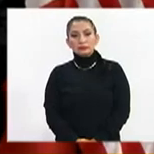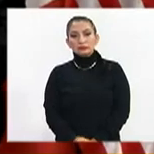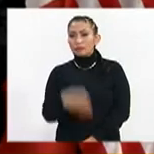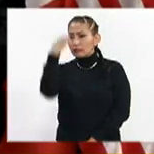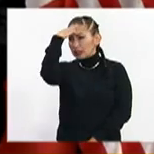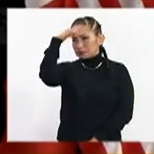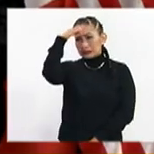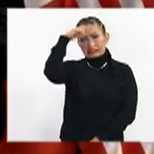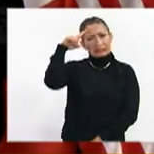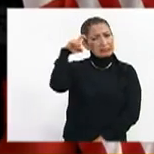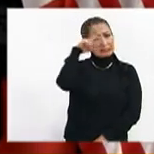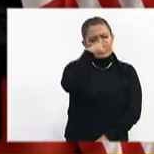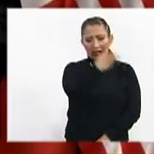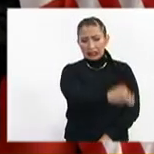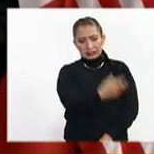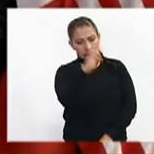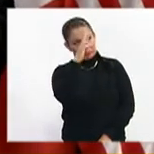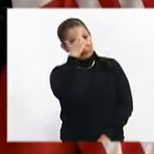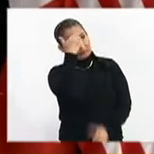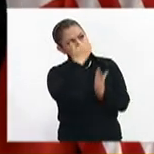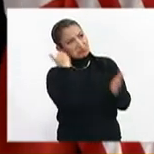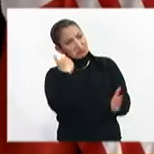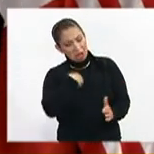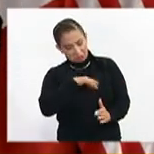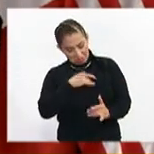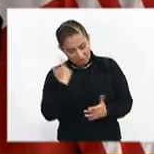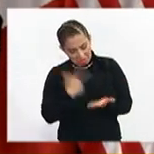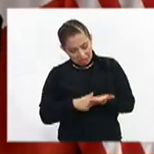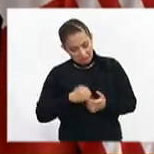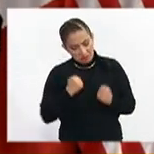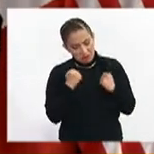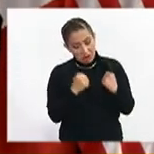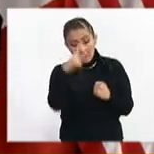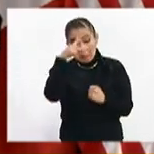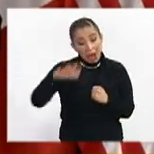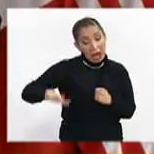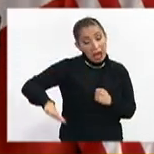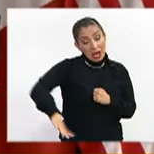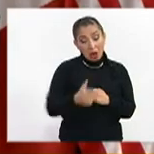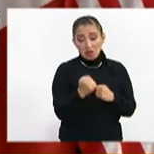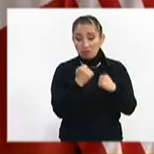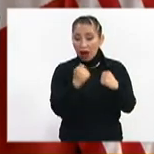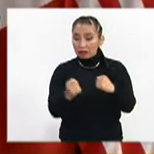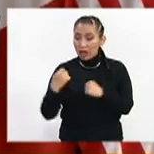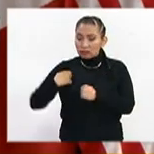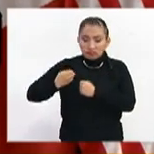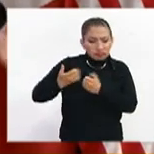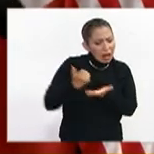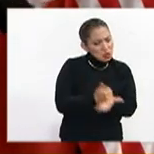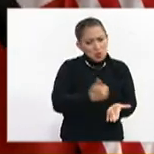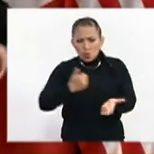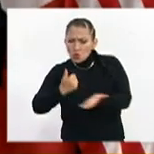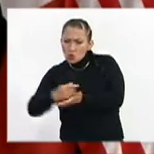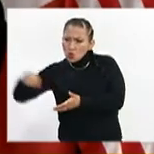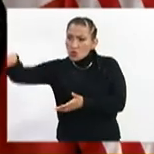Experiencias tan difíciles como esta nos recuerdan nuestra fortaleza interior. México es un país fuerte y las expresiones de solidaridad que hemos recibido